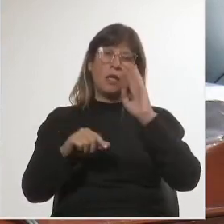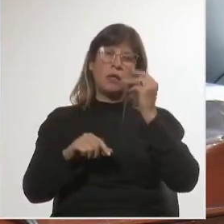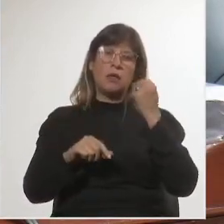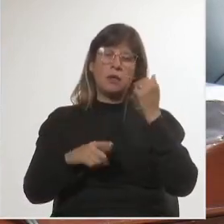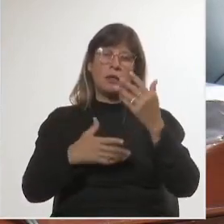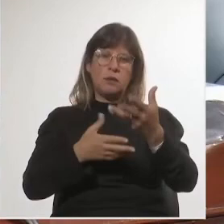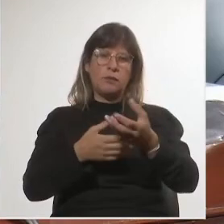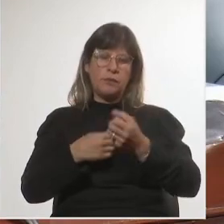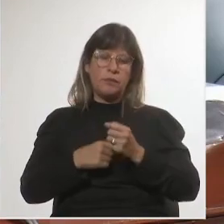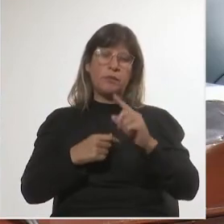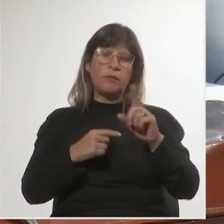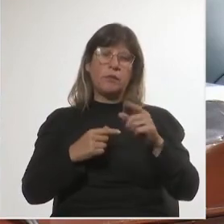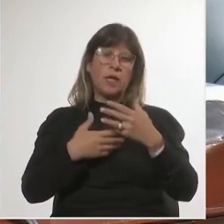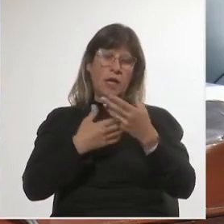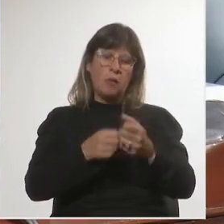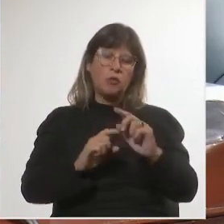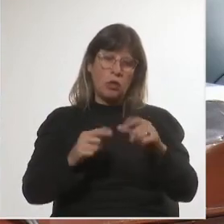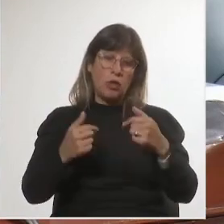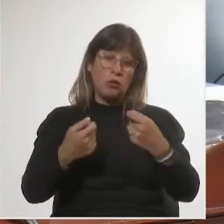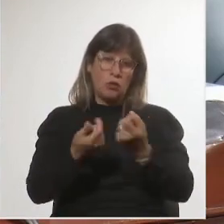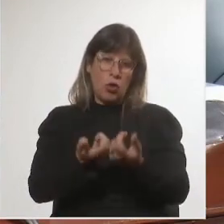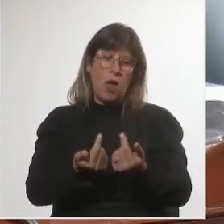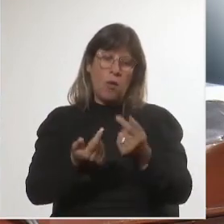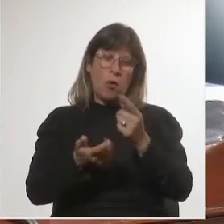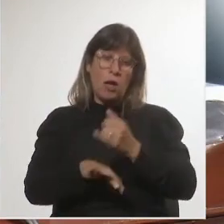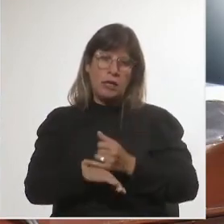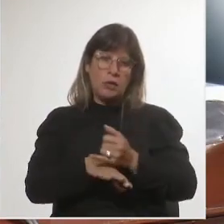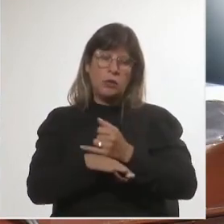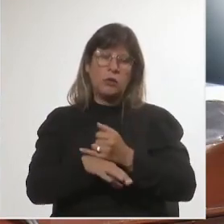reconocimiento al apoyo que brindamos a la institución, que